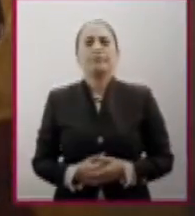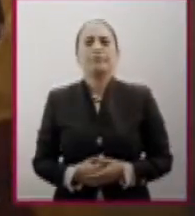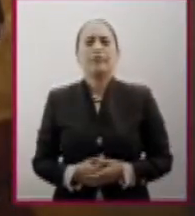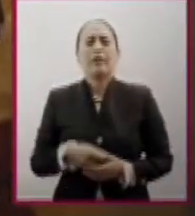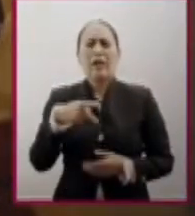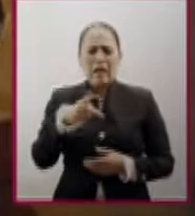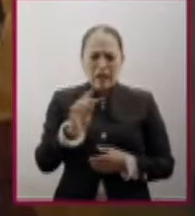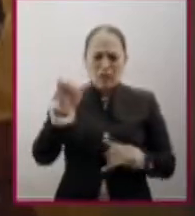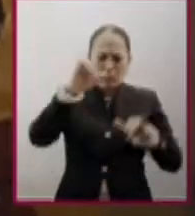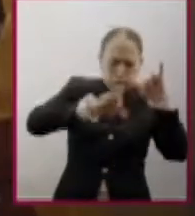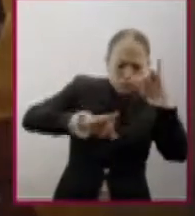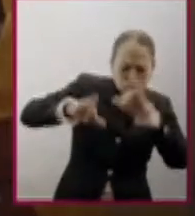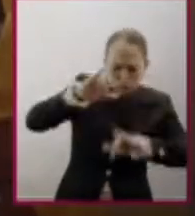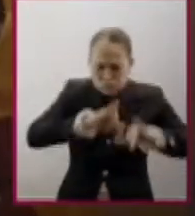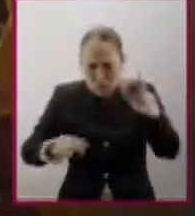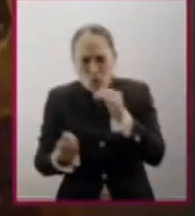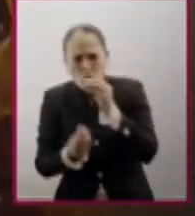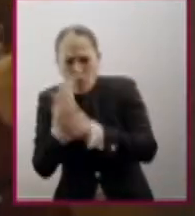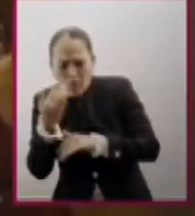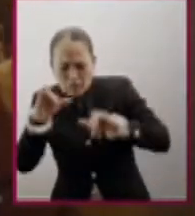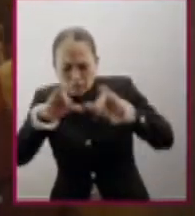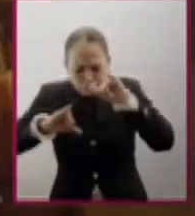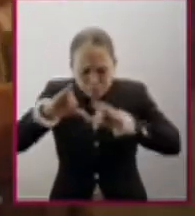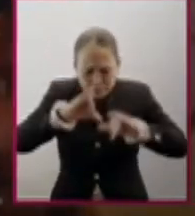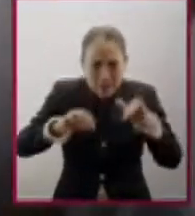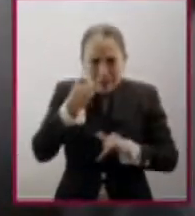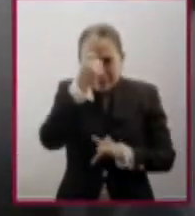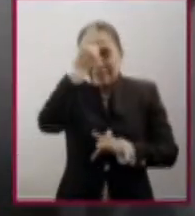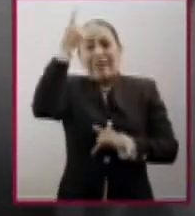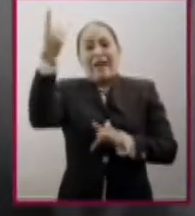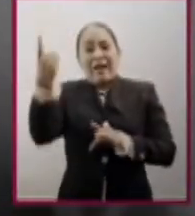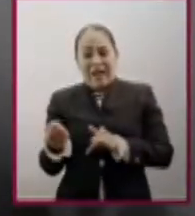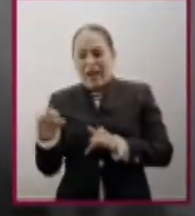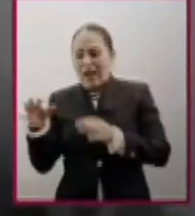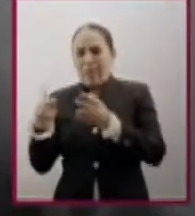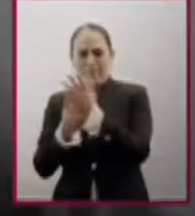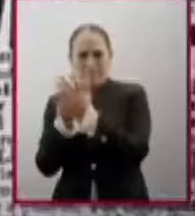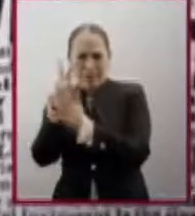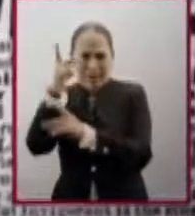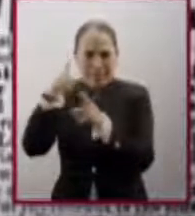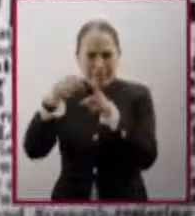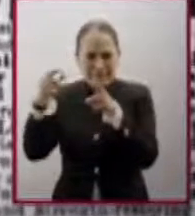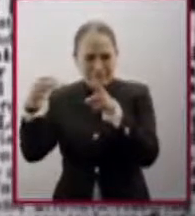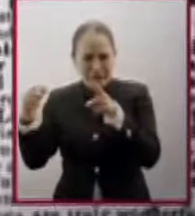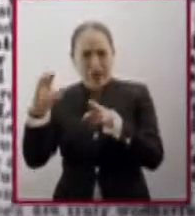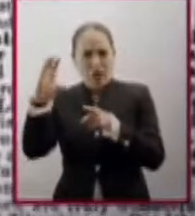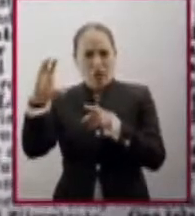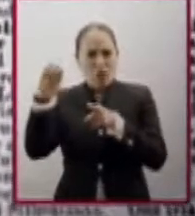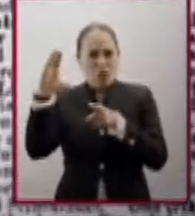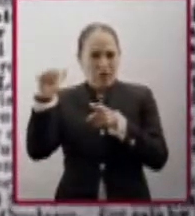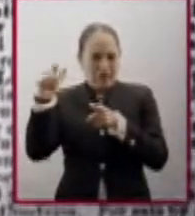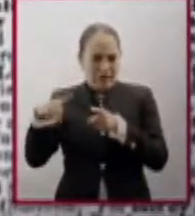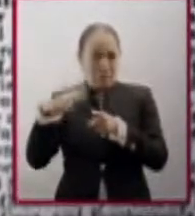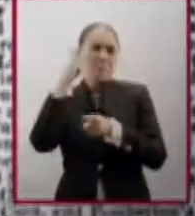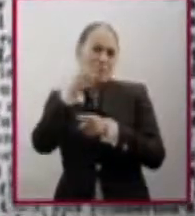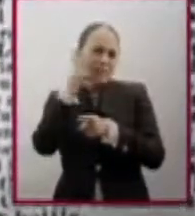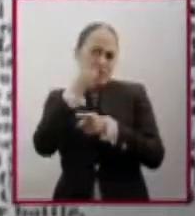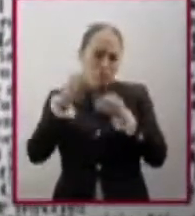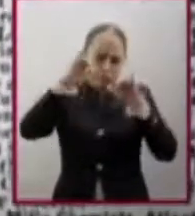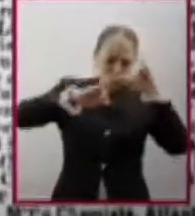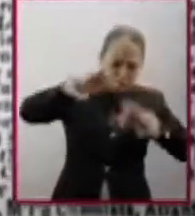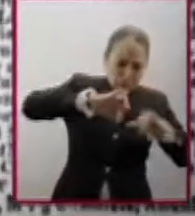Mientras experimentaba con nuevos ingredientes, tuvo la idea de agregarle extracto de hojas de coca a un vino y venderlo como